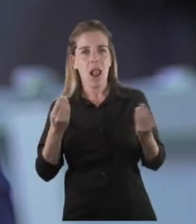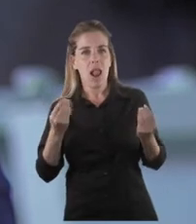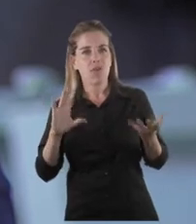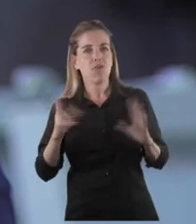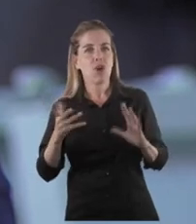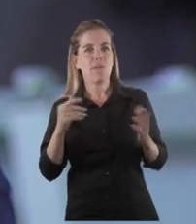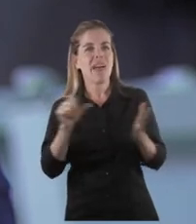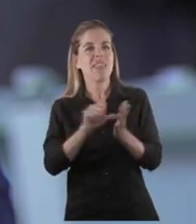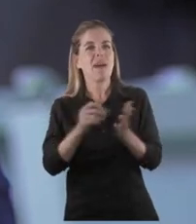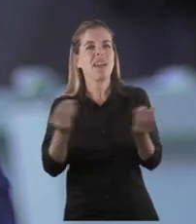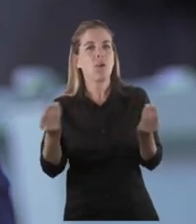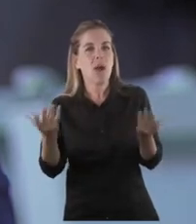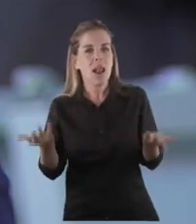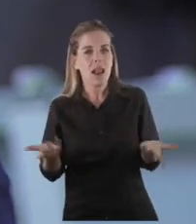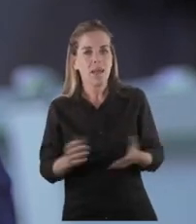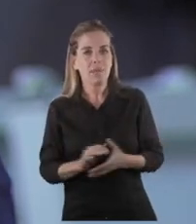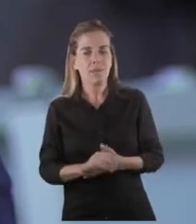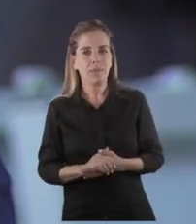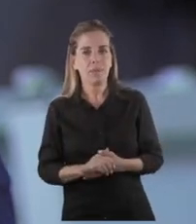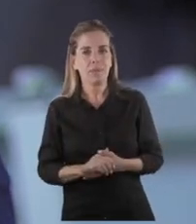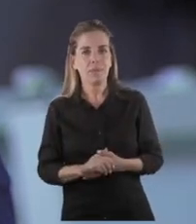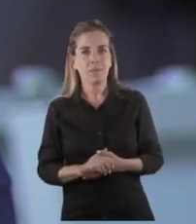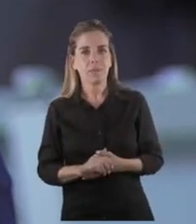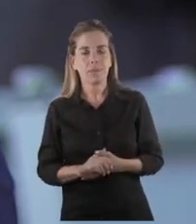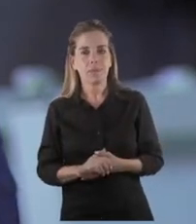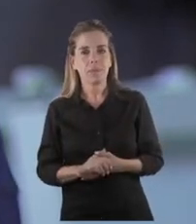En realidad,